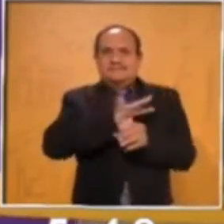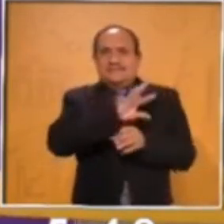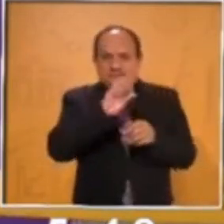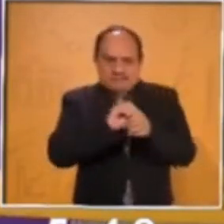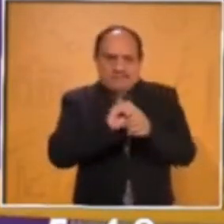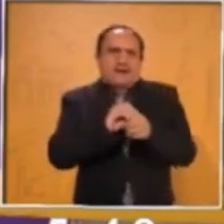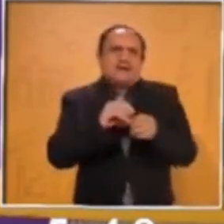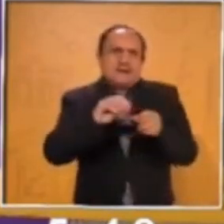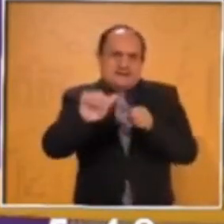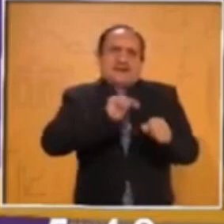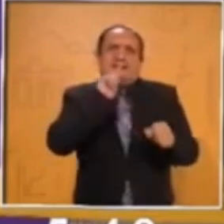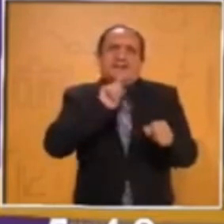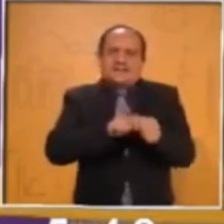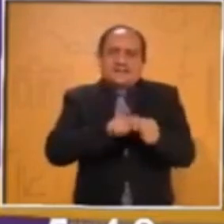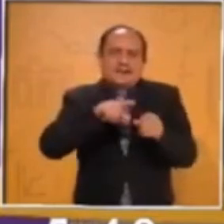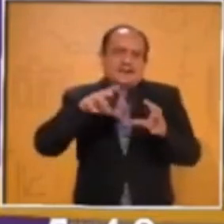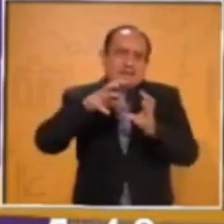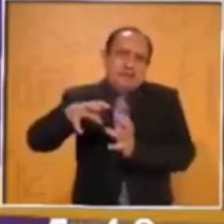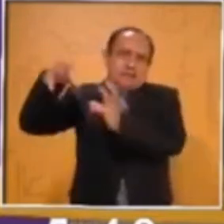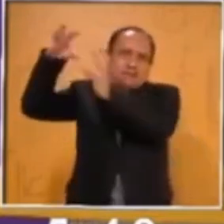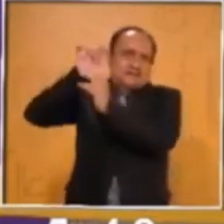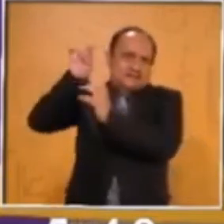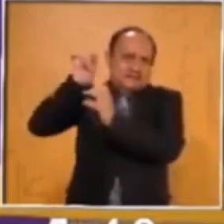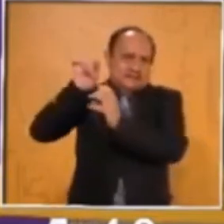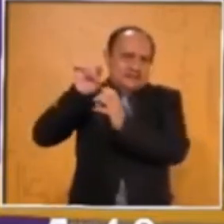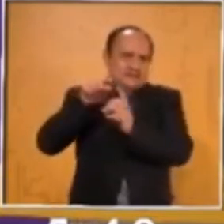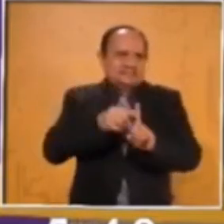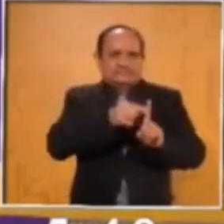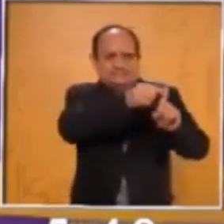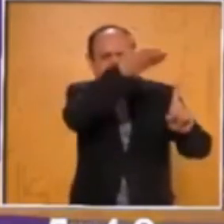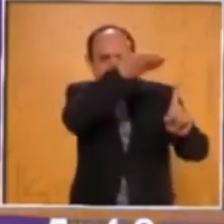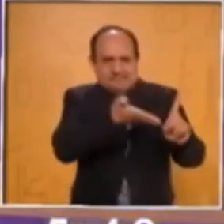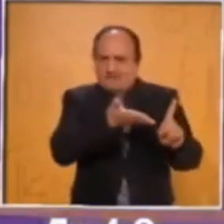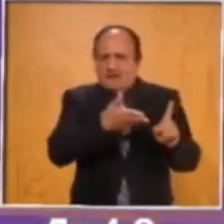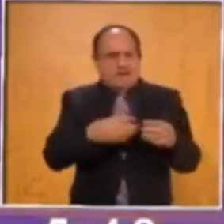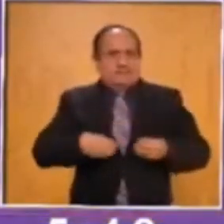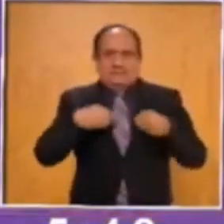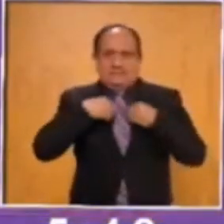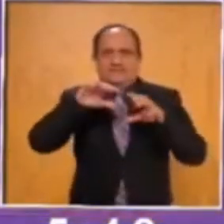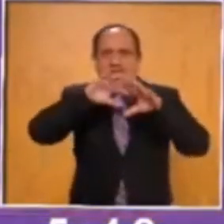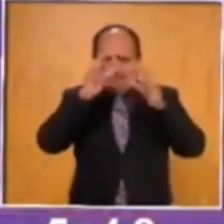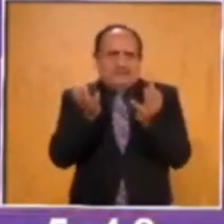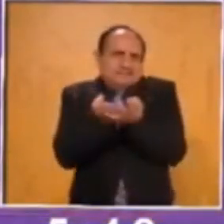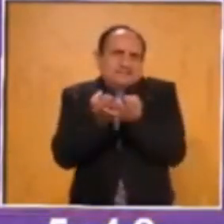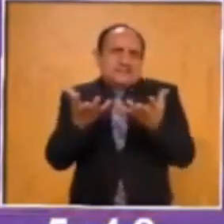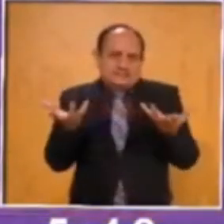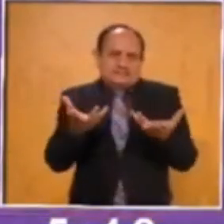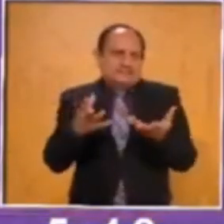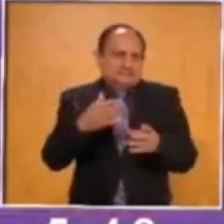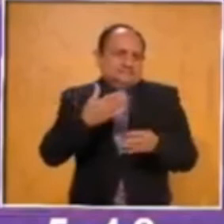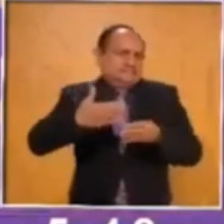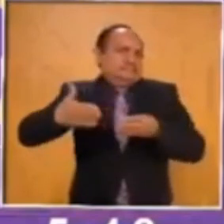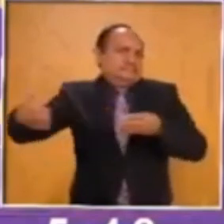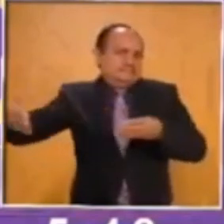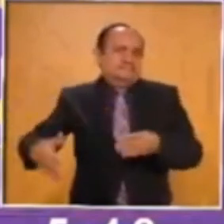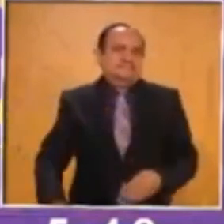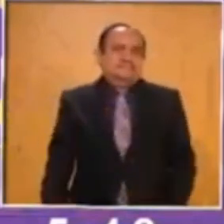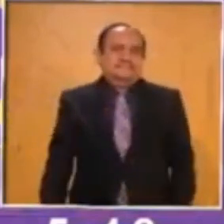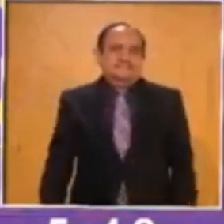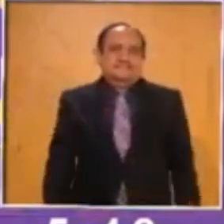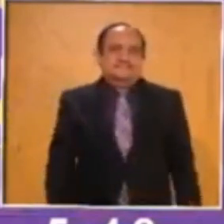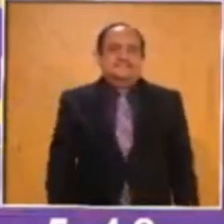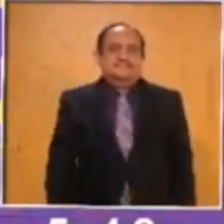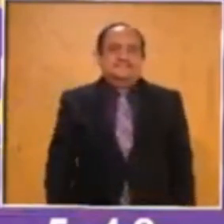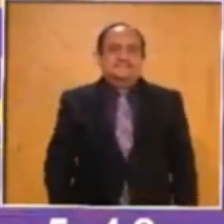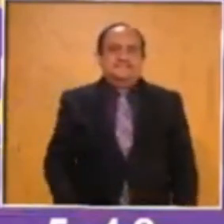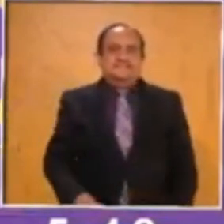estelares, animales exóticos de otro planeta, el protagonista no es del planeta Tierra, motocicletas, etc. ¿Sí?